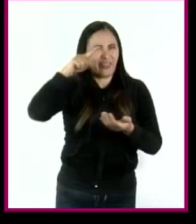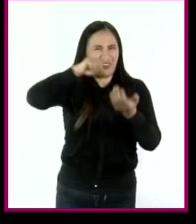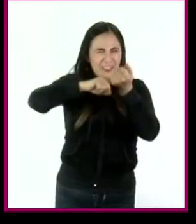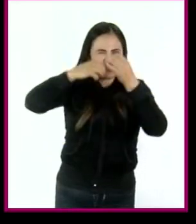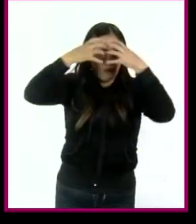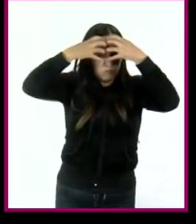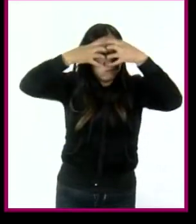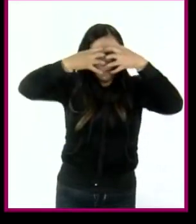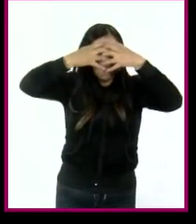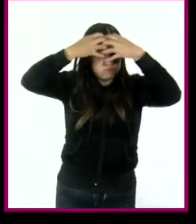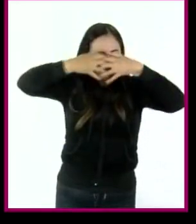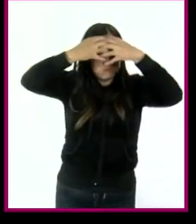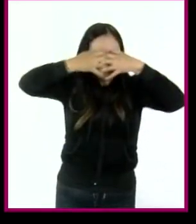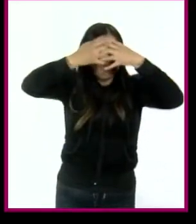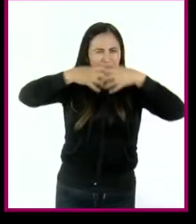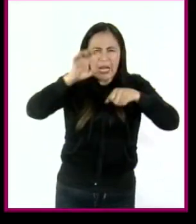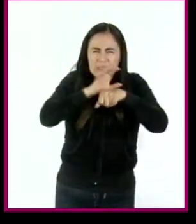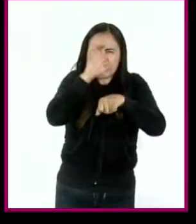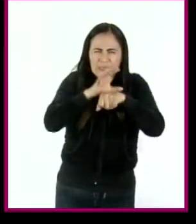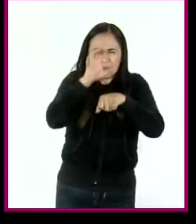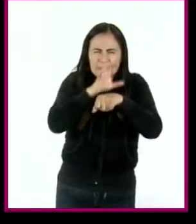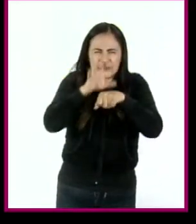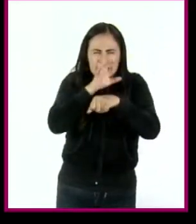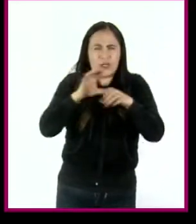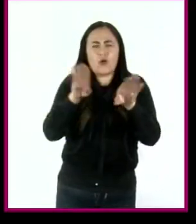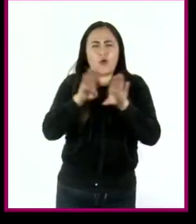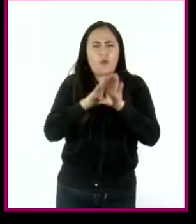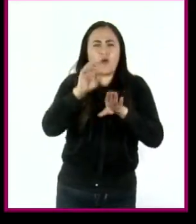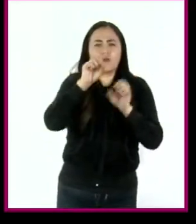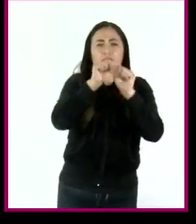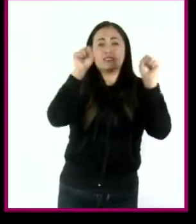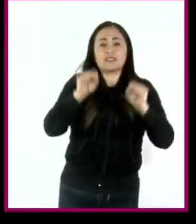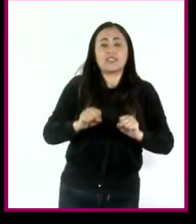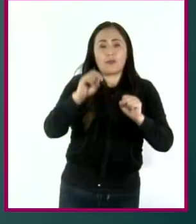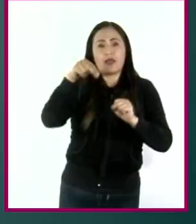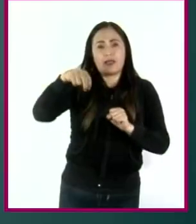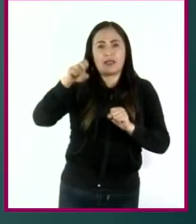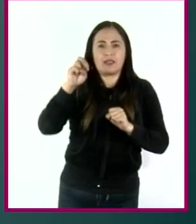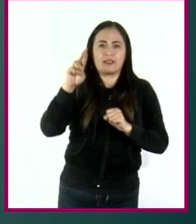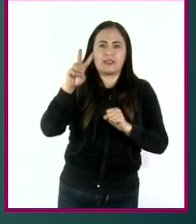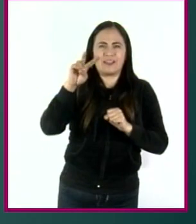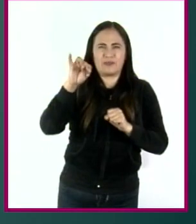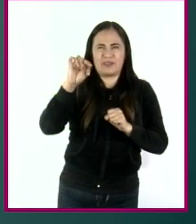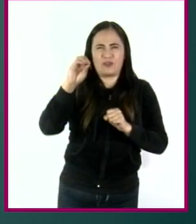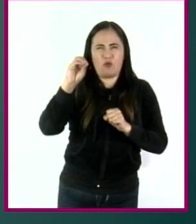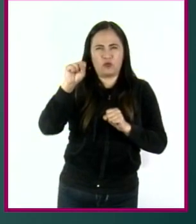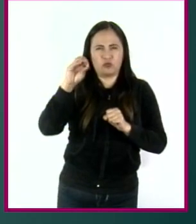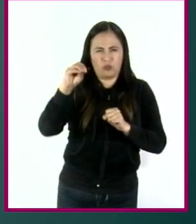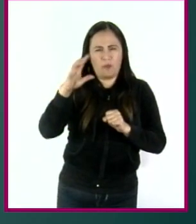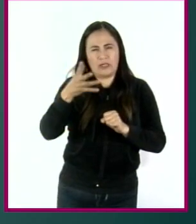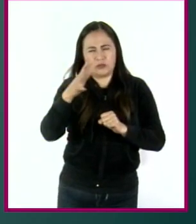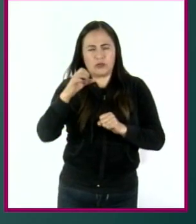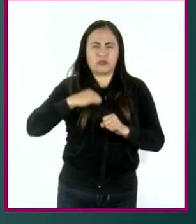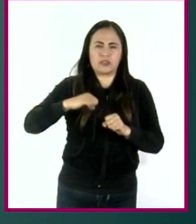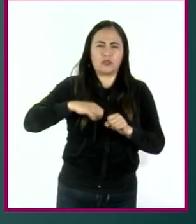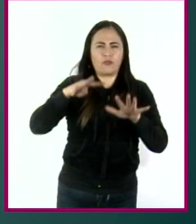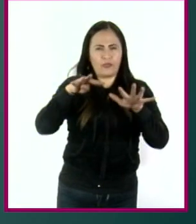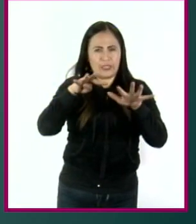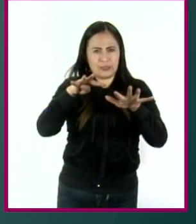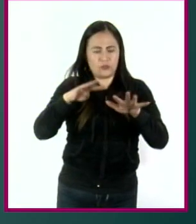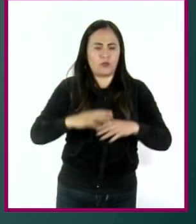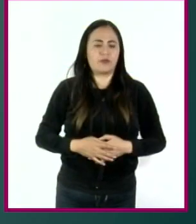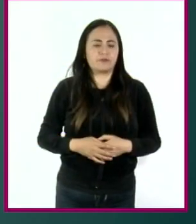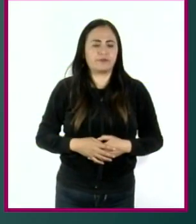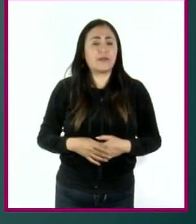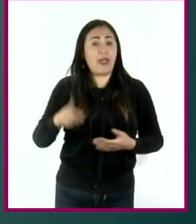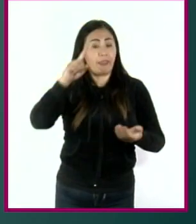genera actividad eléctrica en el sistema nervioso. Y a mediados del siglo XIX fueron localizados los sitios